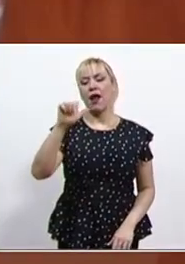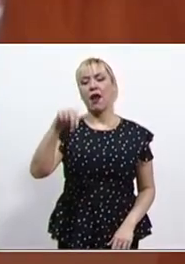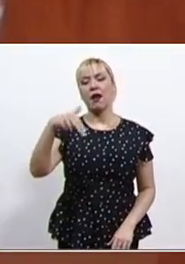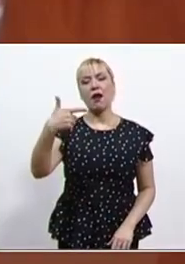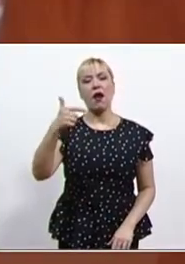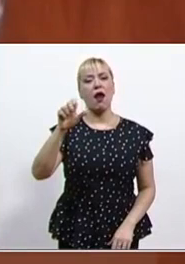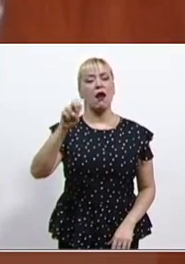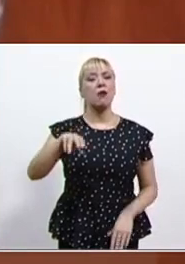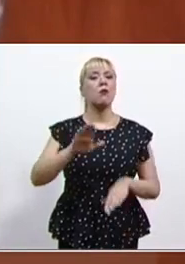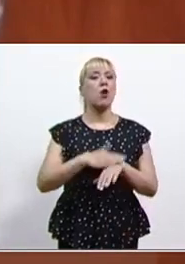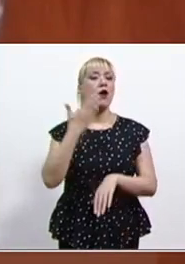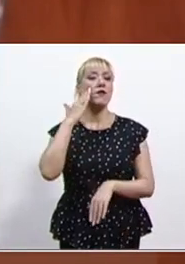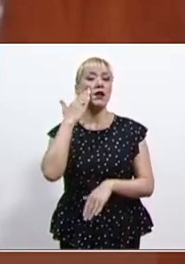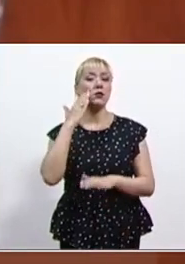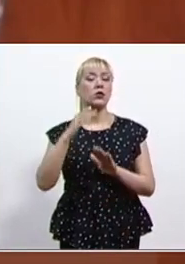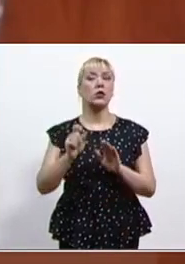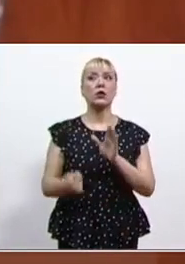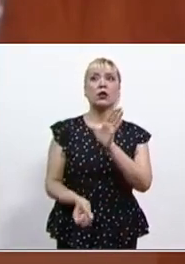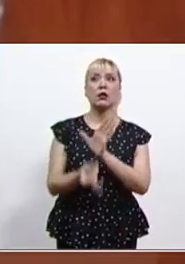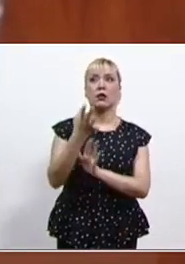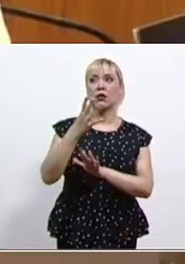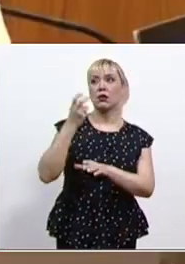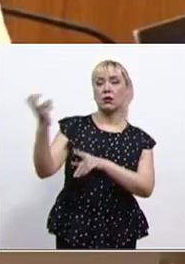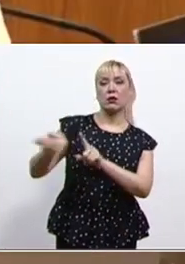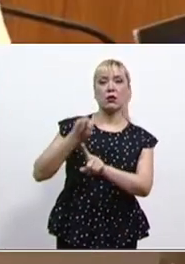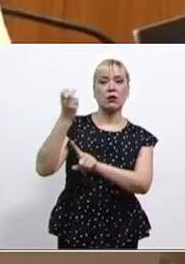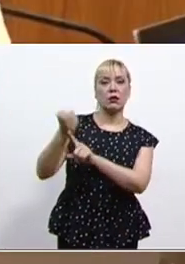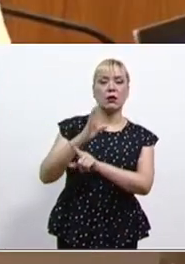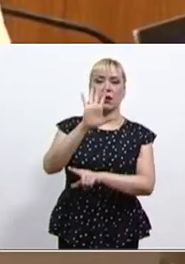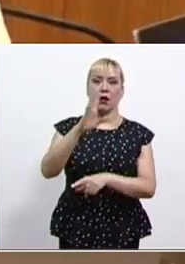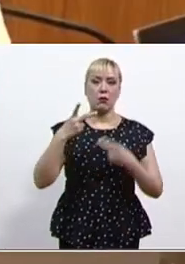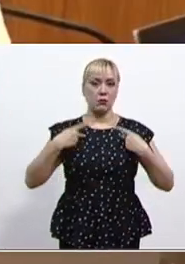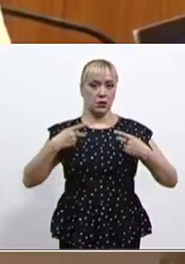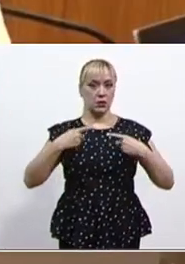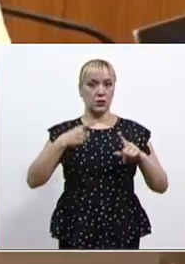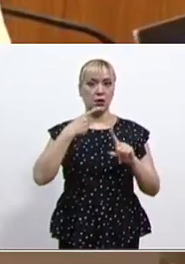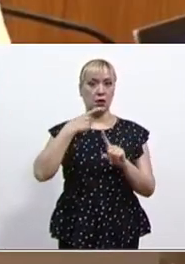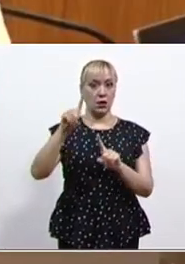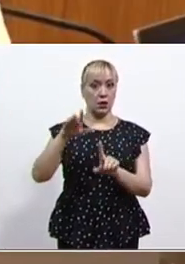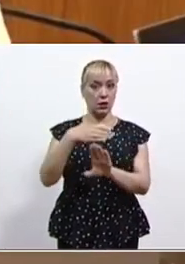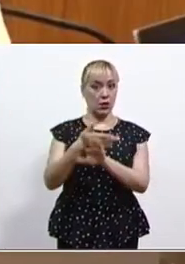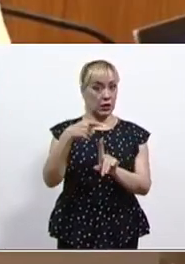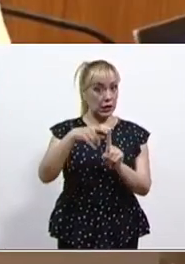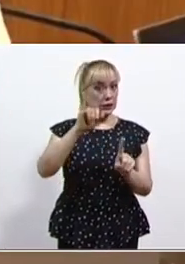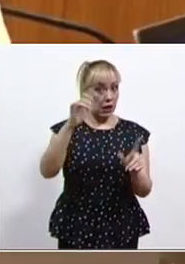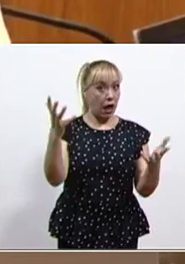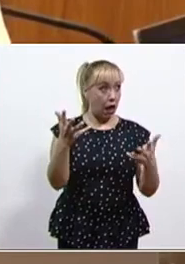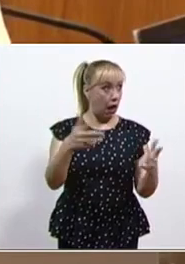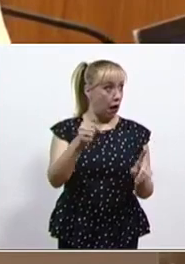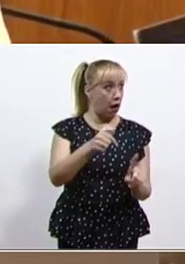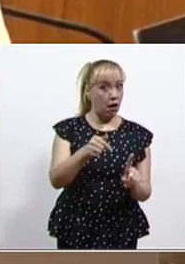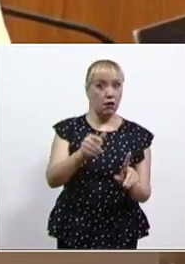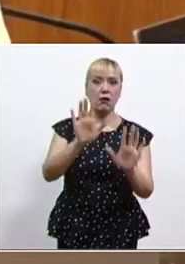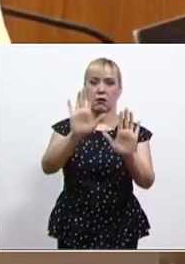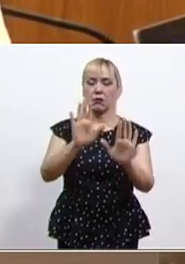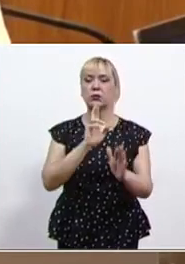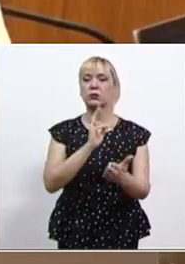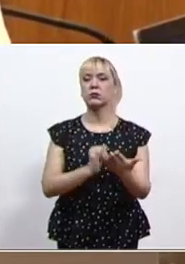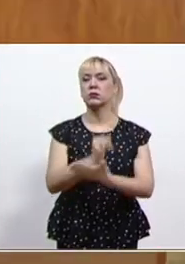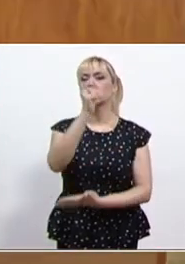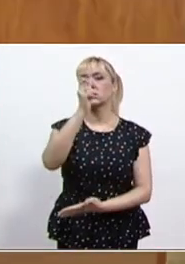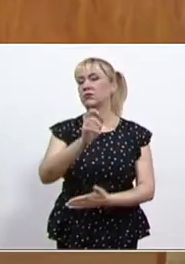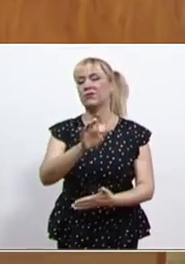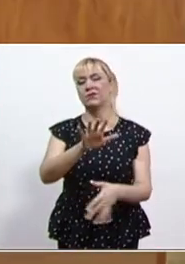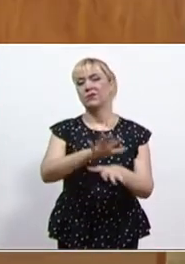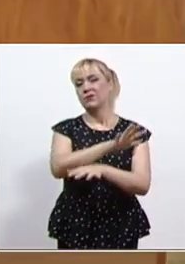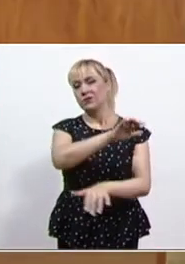en la red social Facebook, para que se determine si la persona denunciada es responsable. Para ello, modificó la sentencia del Tribunal Electoral local,